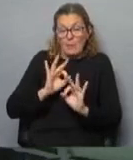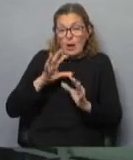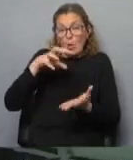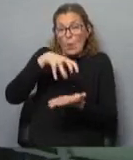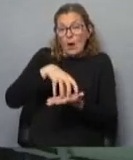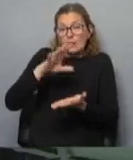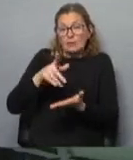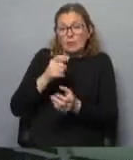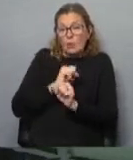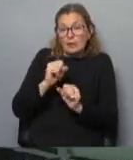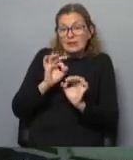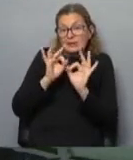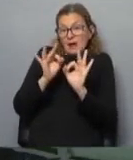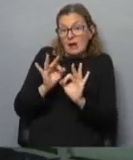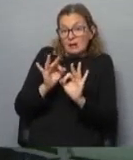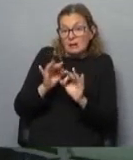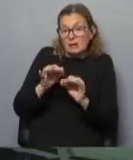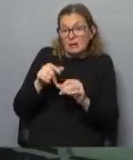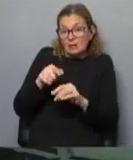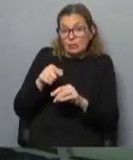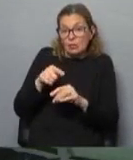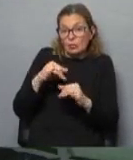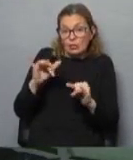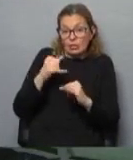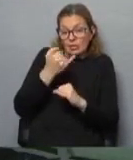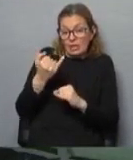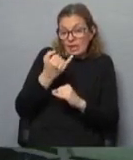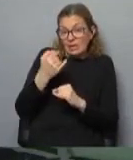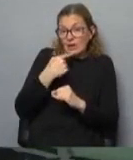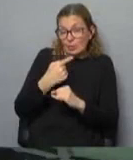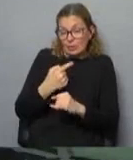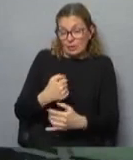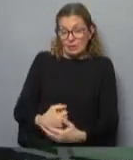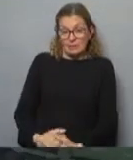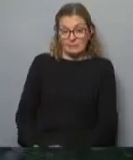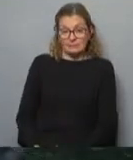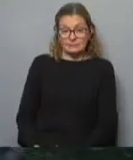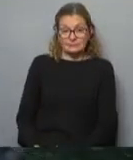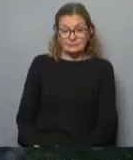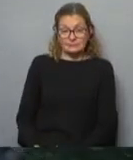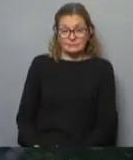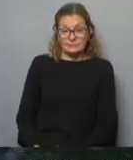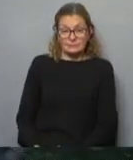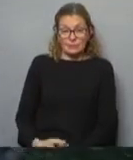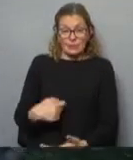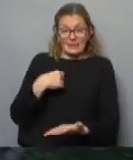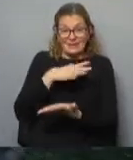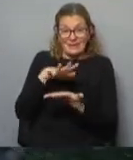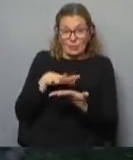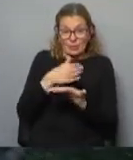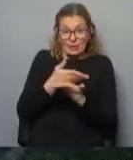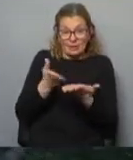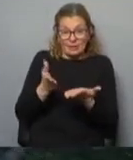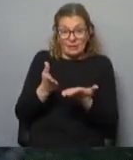que justamente esto puede llegar a suceder y de hecho sucede todos los días como menciona recién giles cuando hay situaciones así